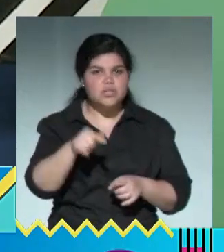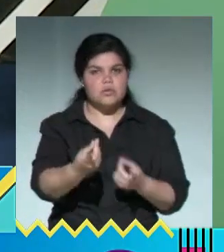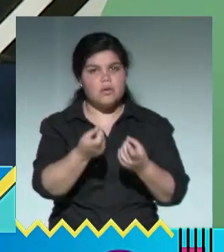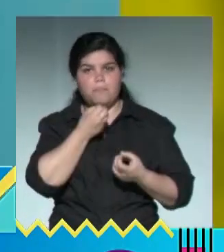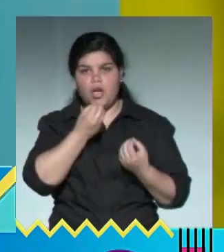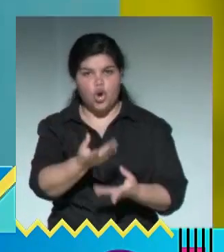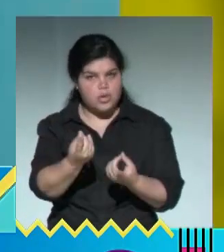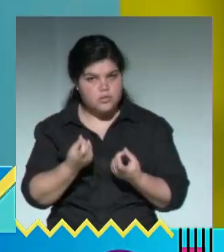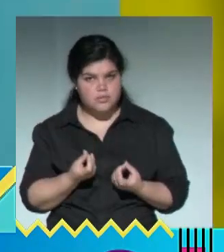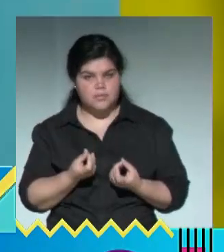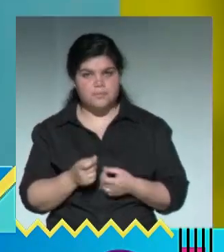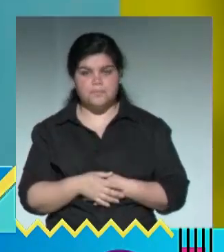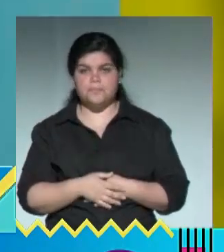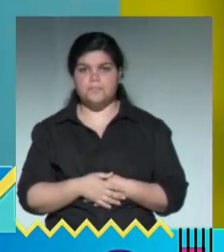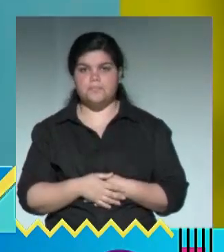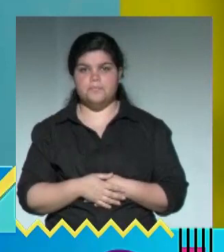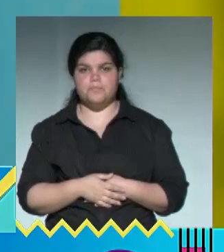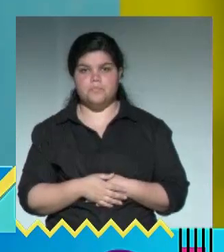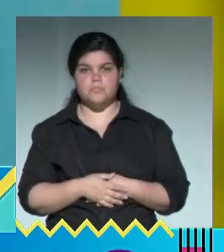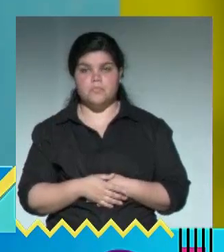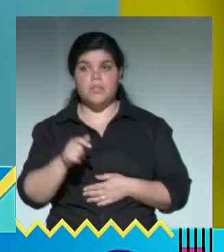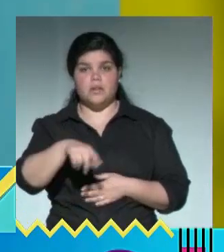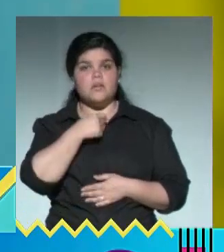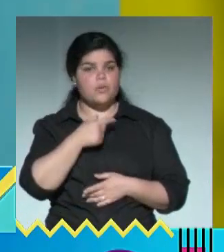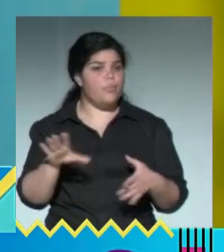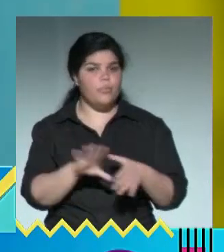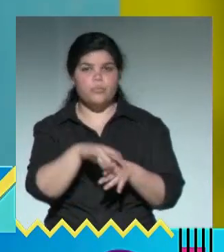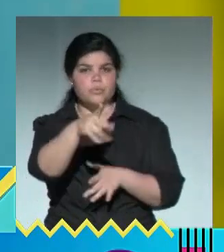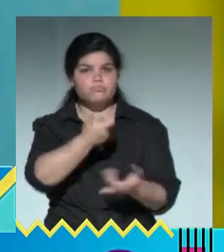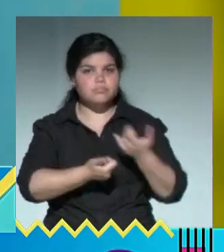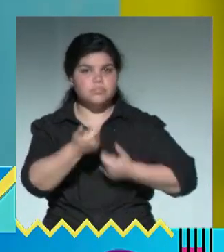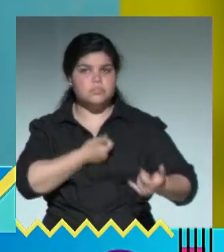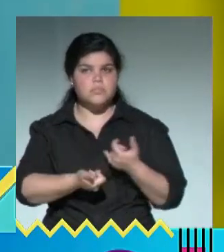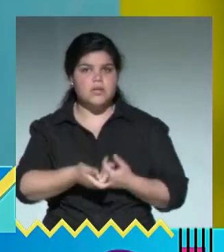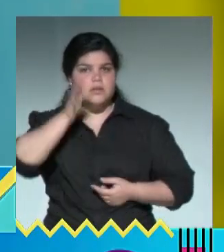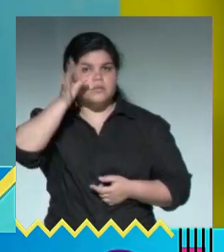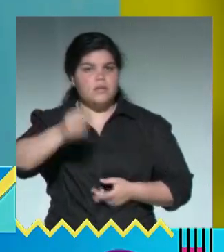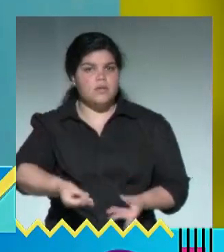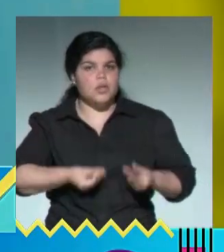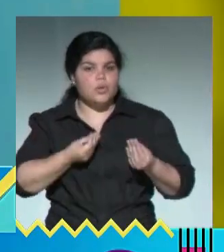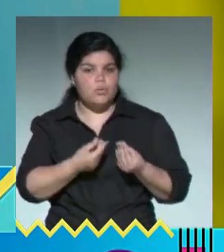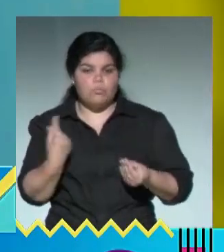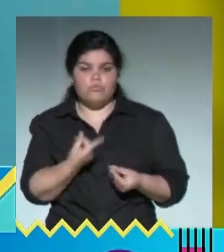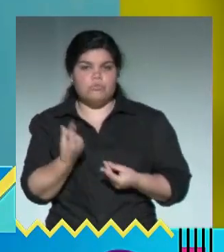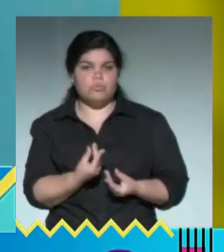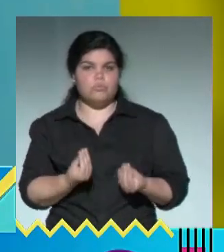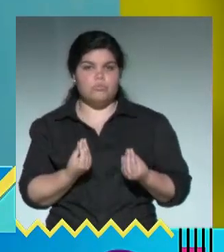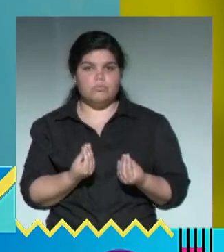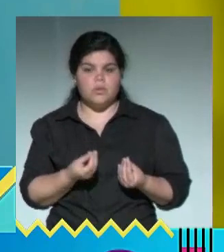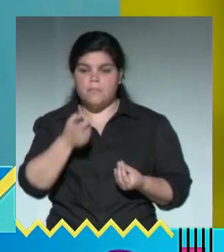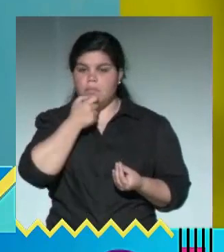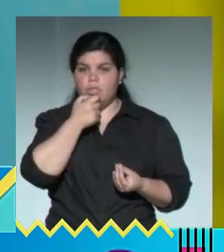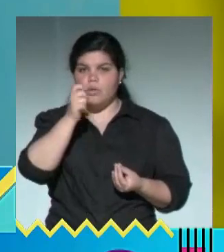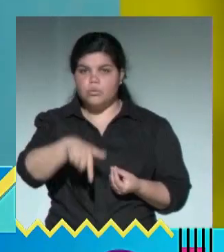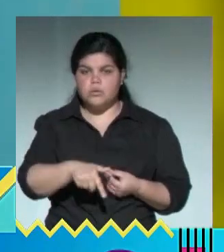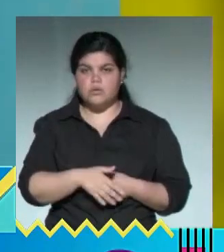mejorar. Bien, quería ir a eso, ¿no? Para justamente saber en qué condiciones nos encontramos en la